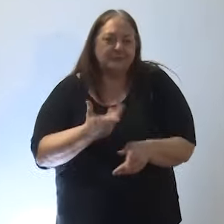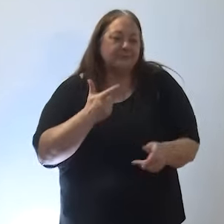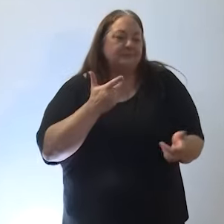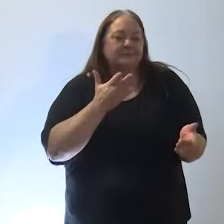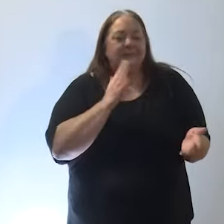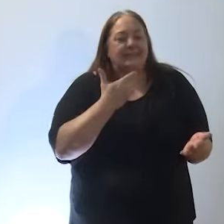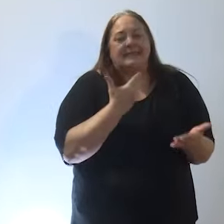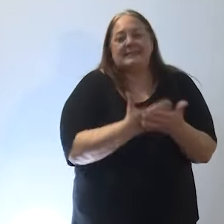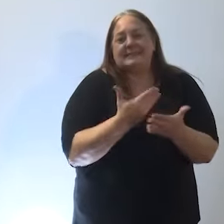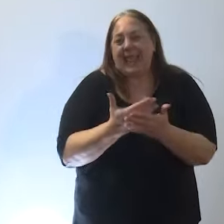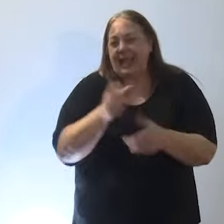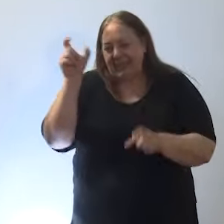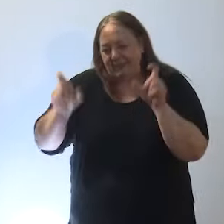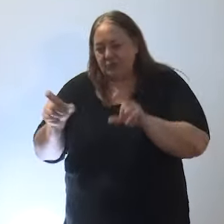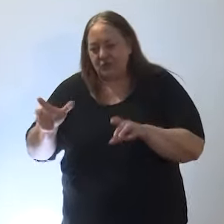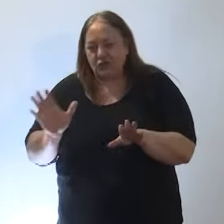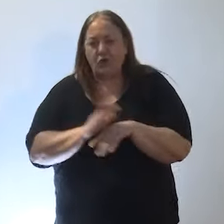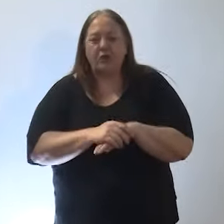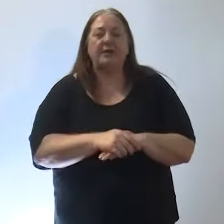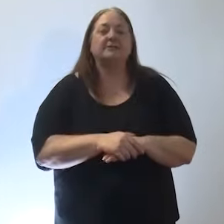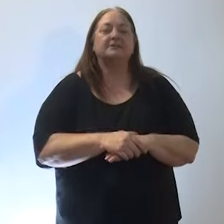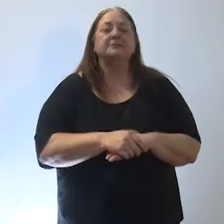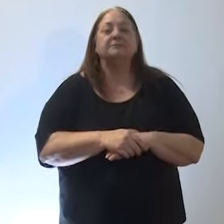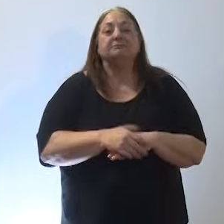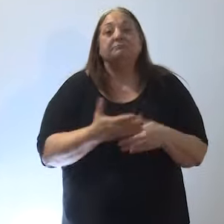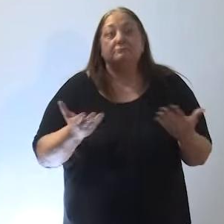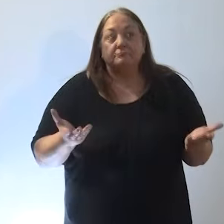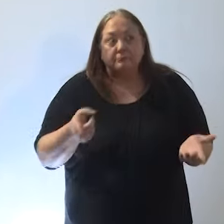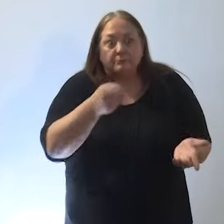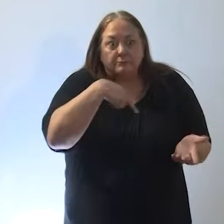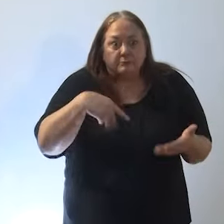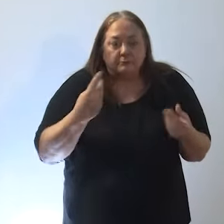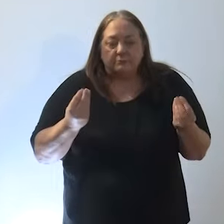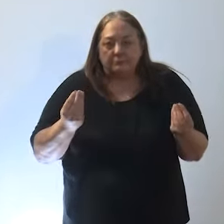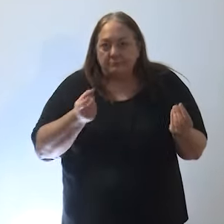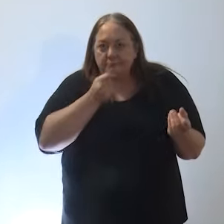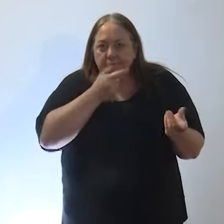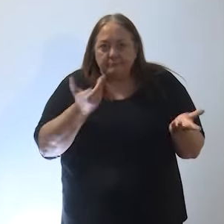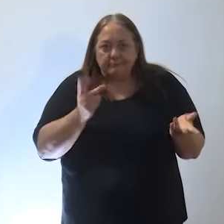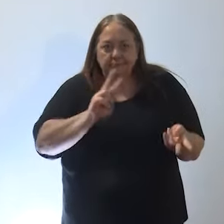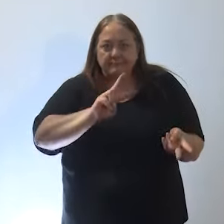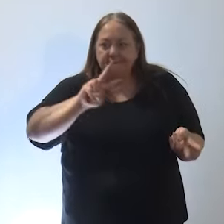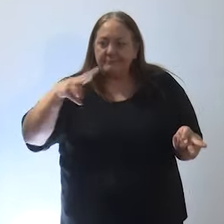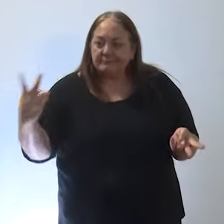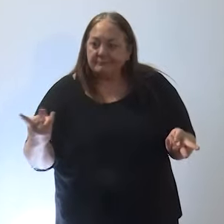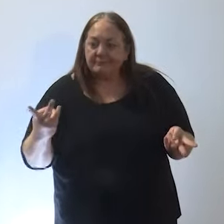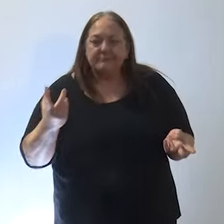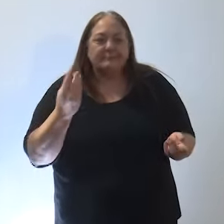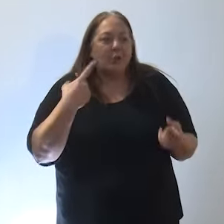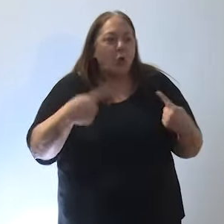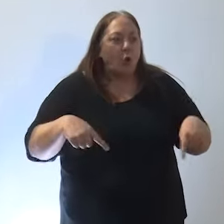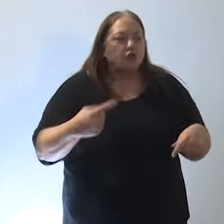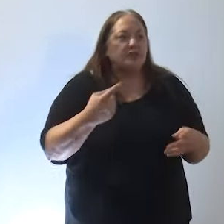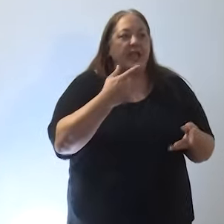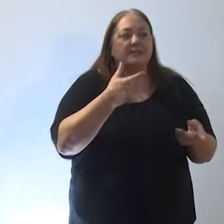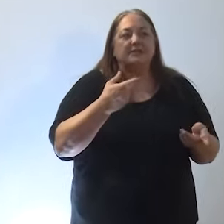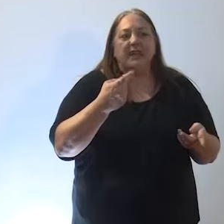combatir uno de los flagelos que teníamos que era que en el medio de la transferencia de recursos y de